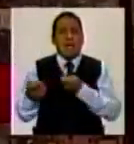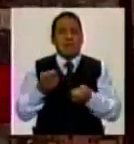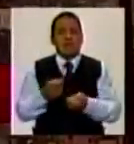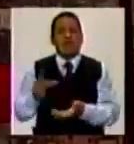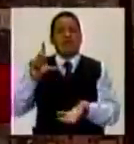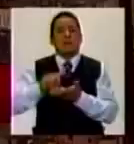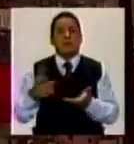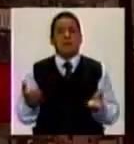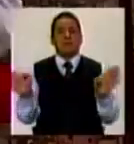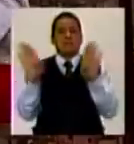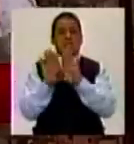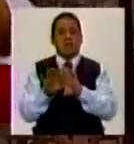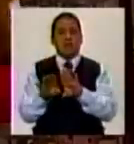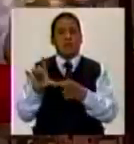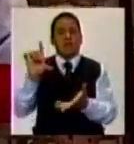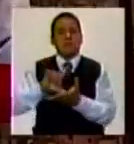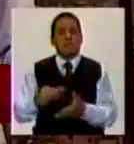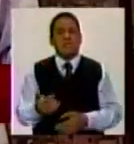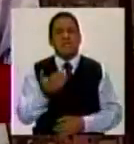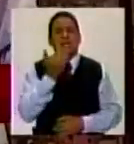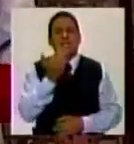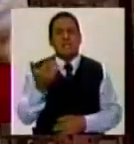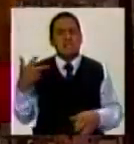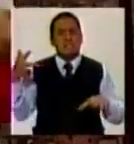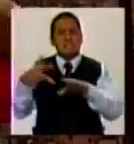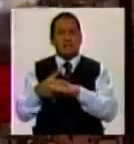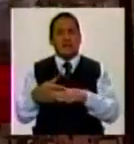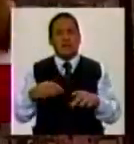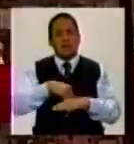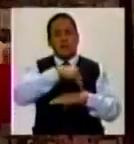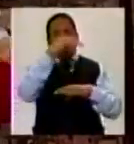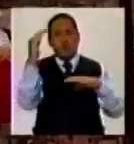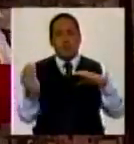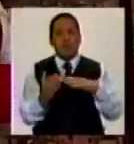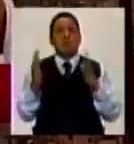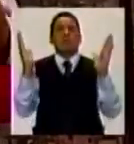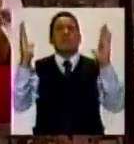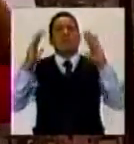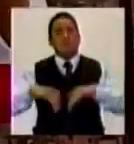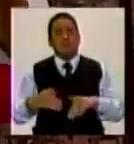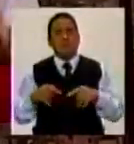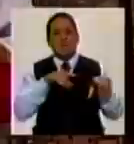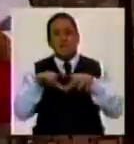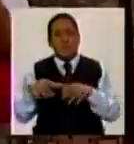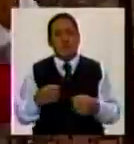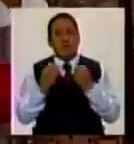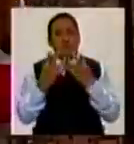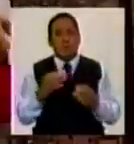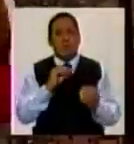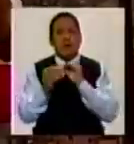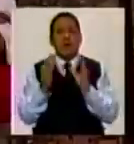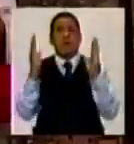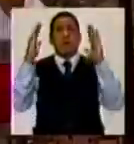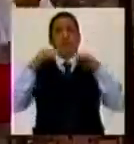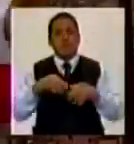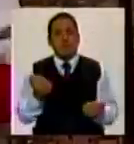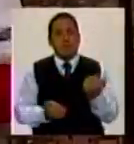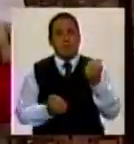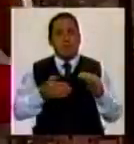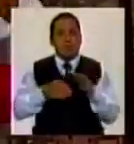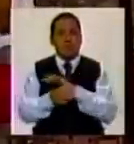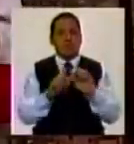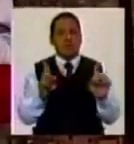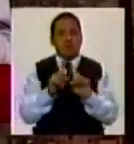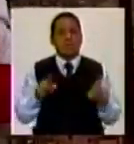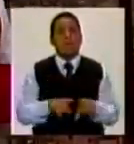gestión de Lima cerró el túnel. ¿Quién cerraría un túnel? El túnel se cayó. y se está haciendo bien para que no se vuelva a caer cuando pasen por ahí los carros.